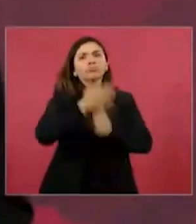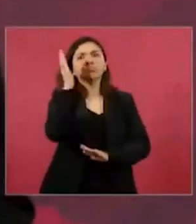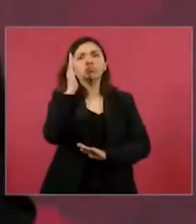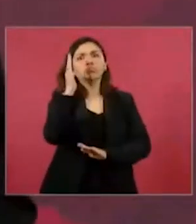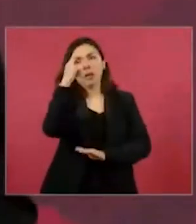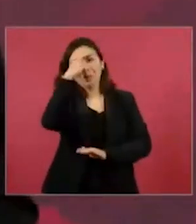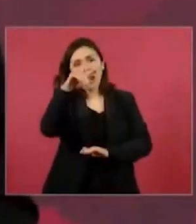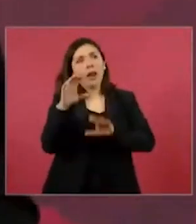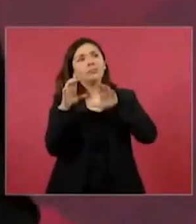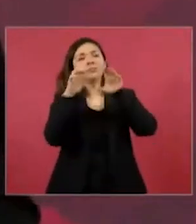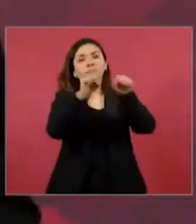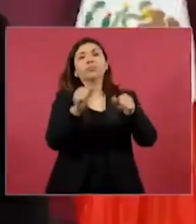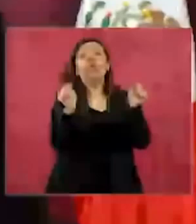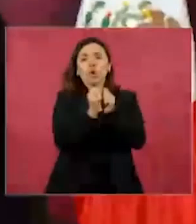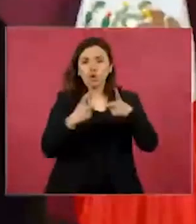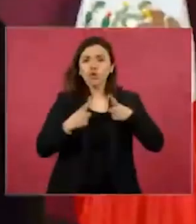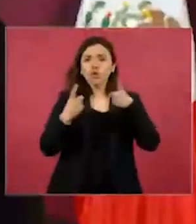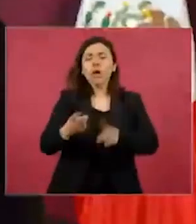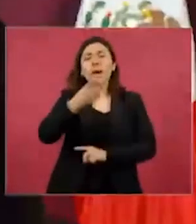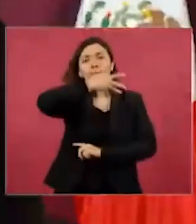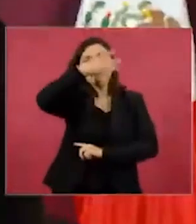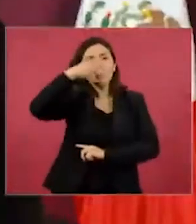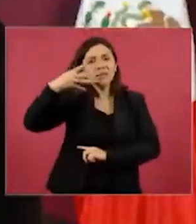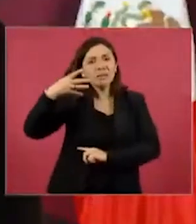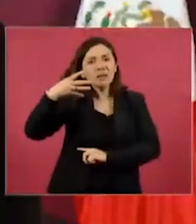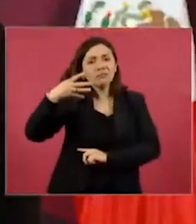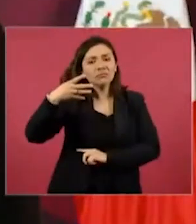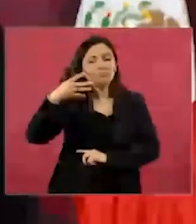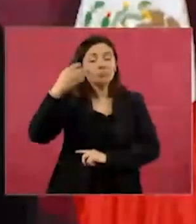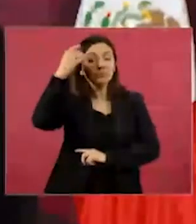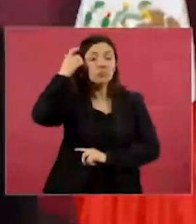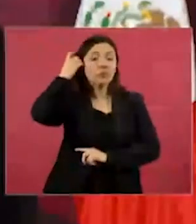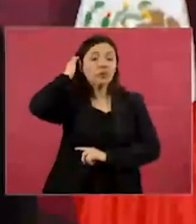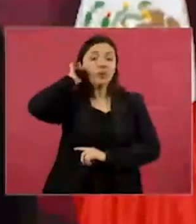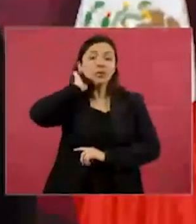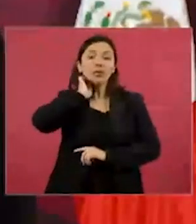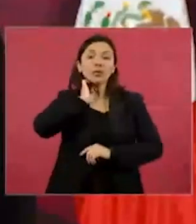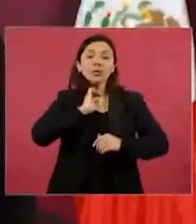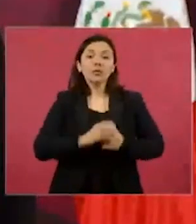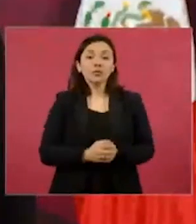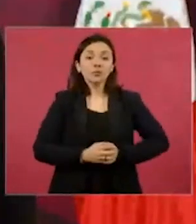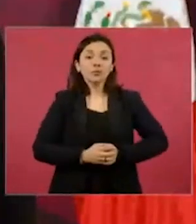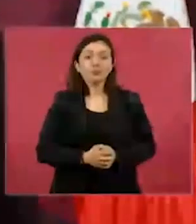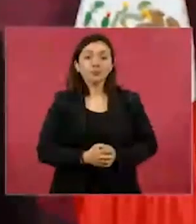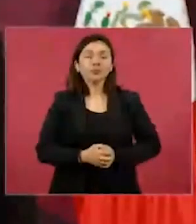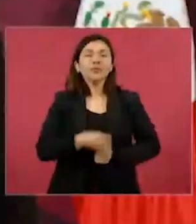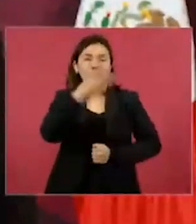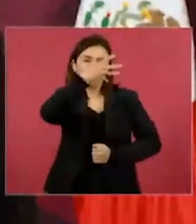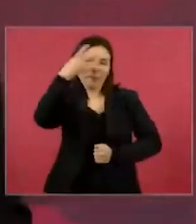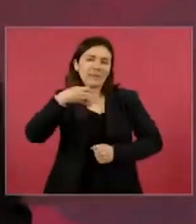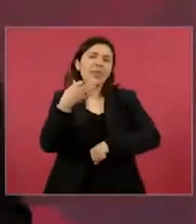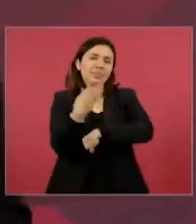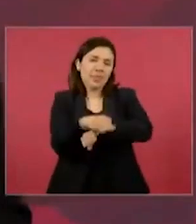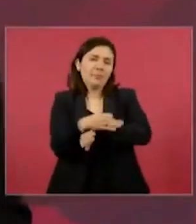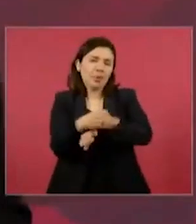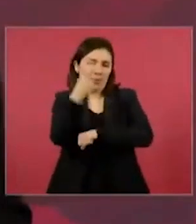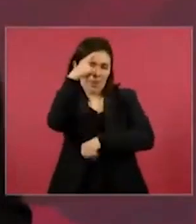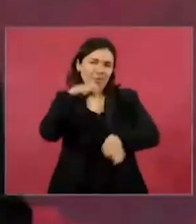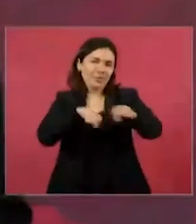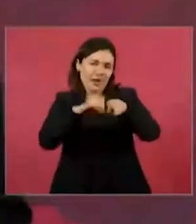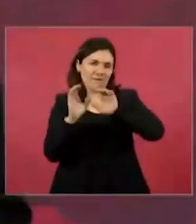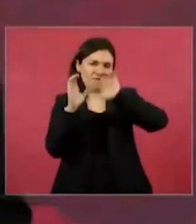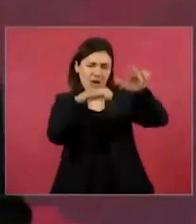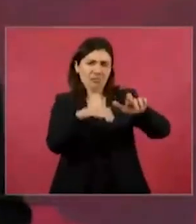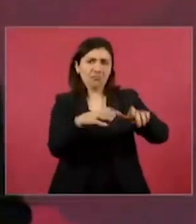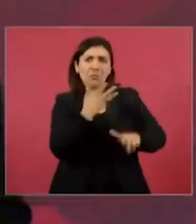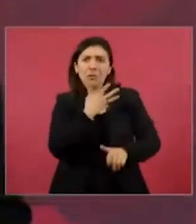somos uno de sus principales socios comerciales y continuar con esta política de buena vecindad con Estados Unidos. Además,